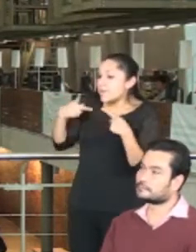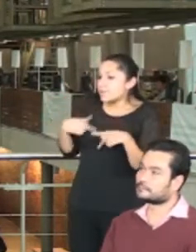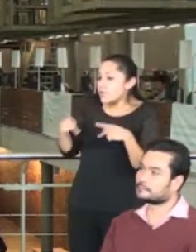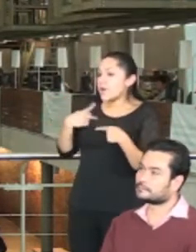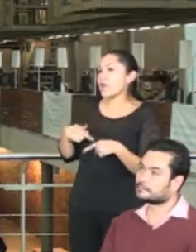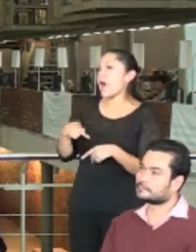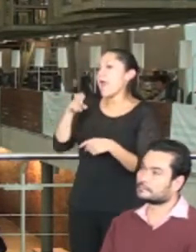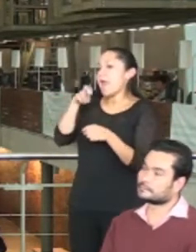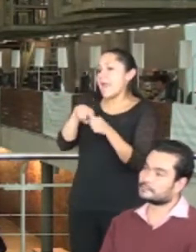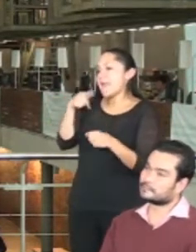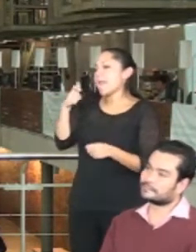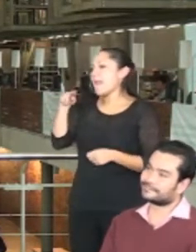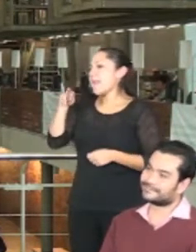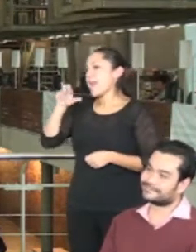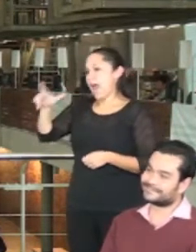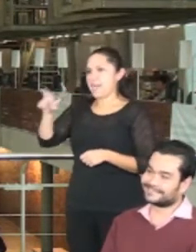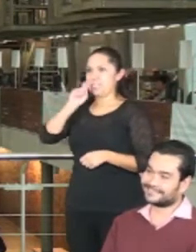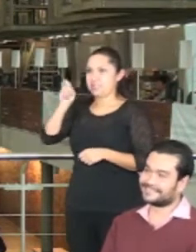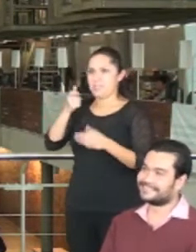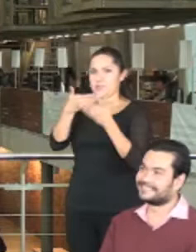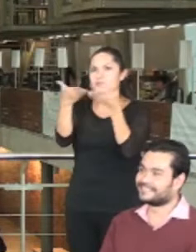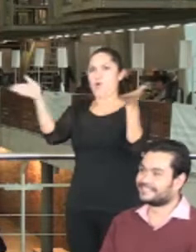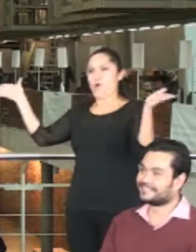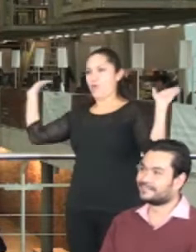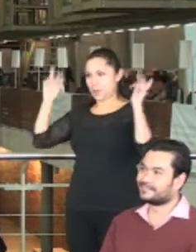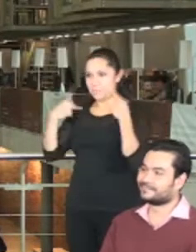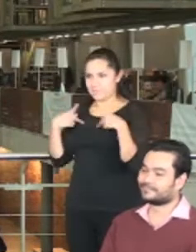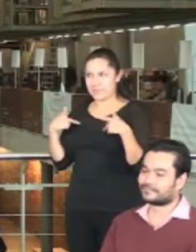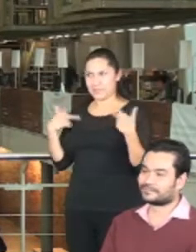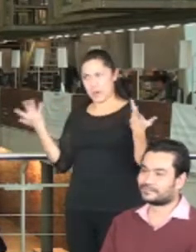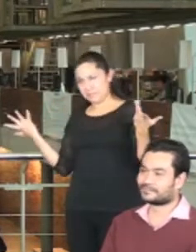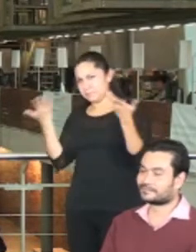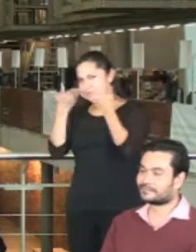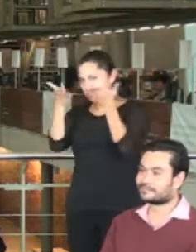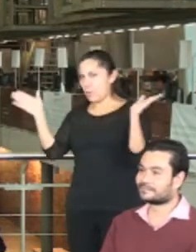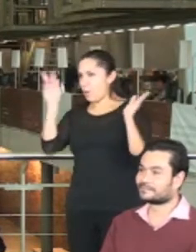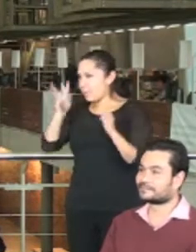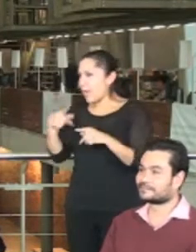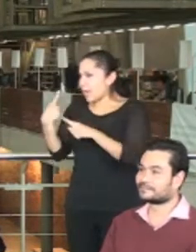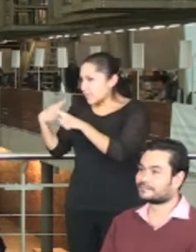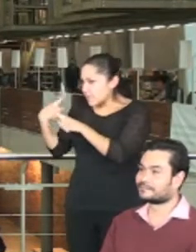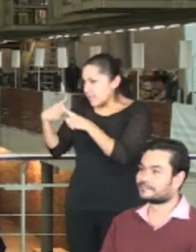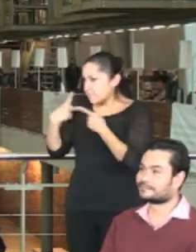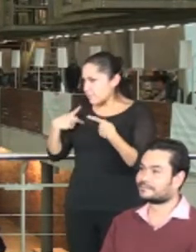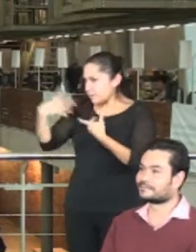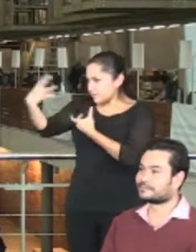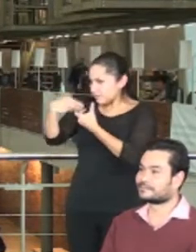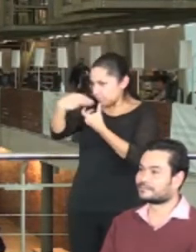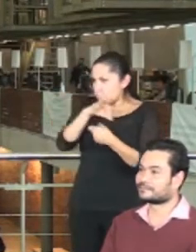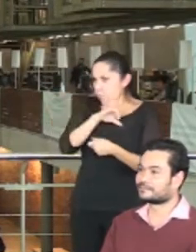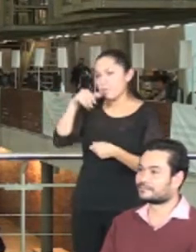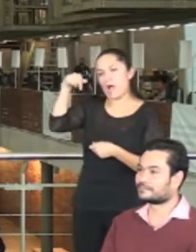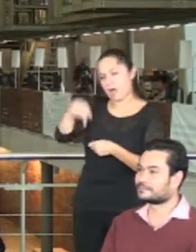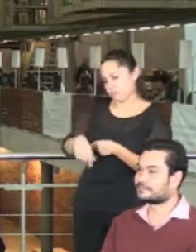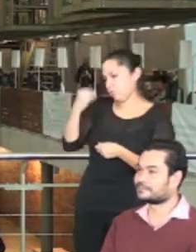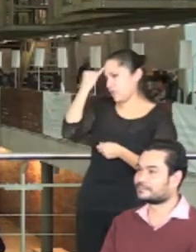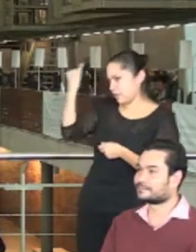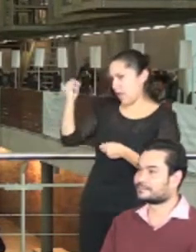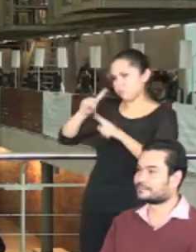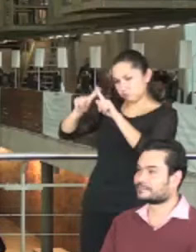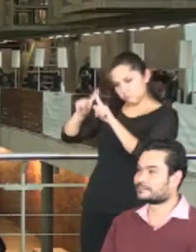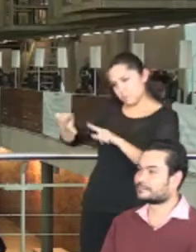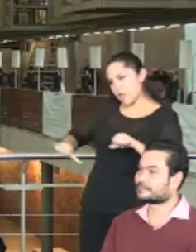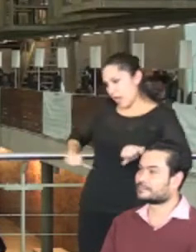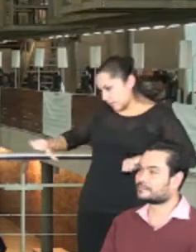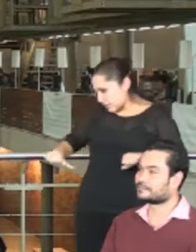de verdad es muy muy difícil de definir una amplia cartera de actividades de iniciativas etcétera y